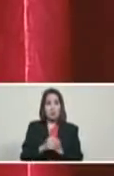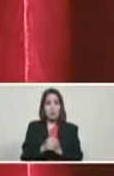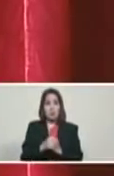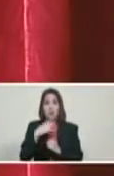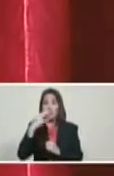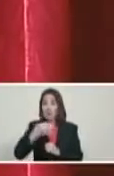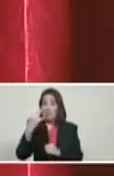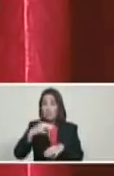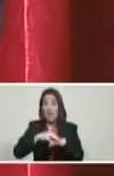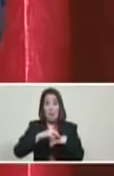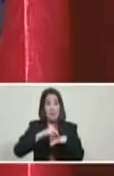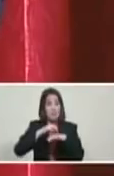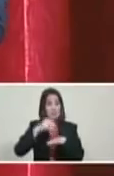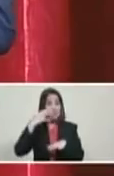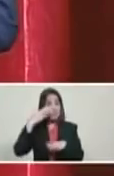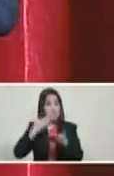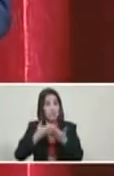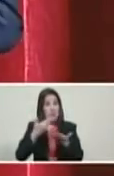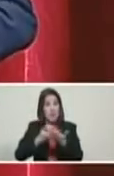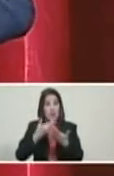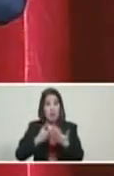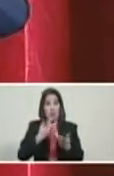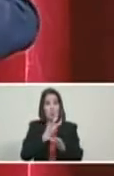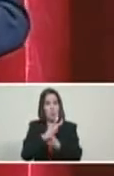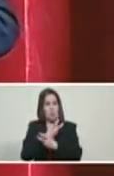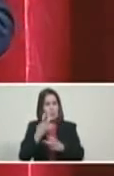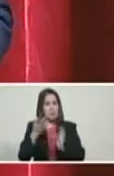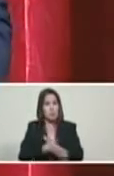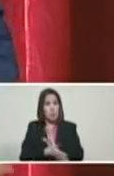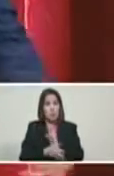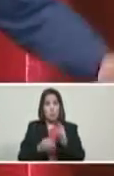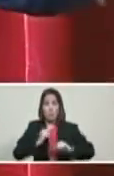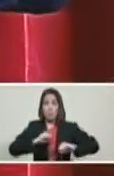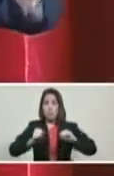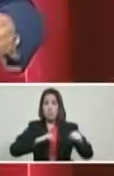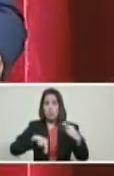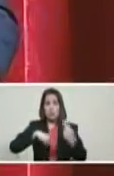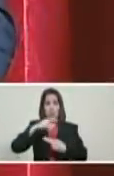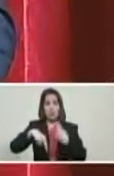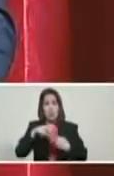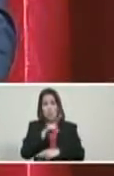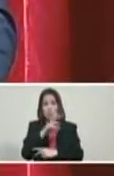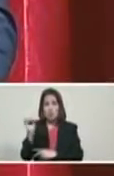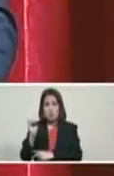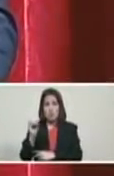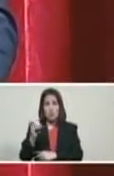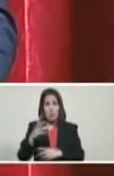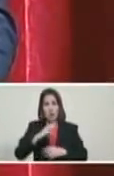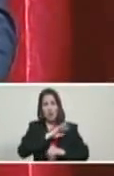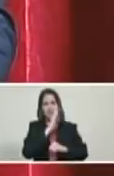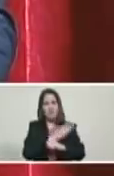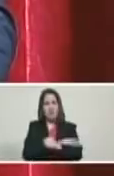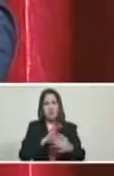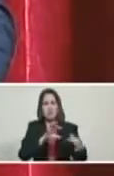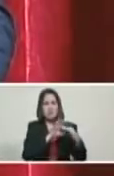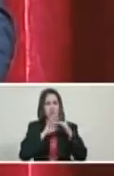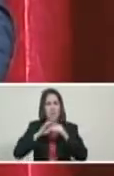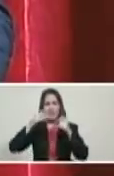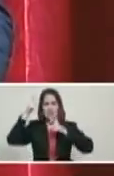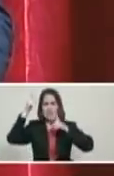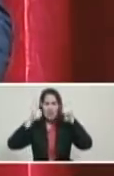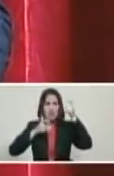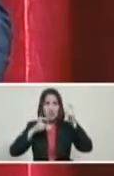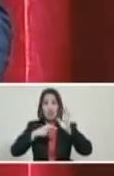verdad, verdad, el movimiento bolivariano revolucionario 200 y la fuerza chavista, somos una realidad, la